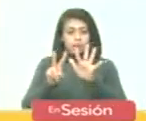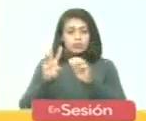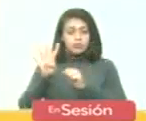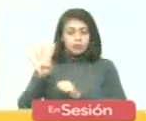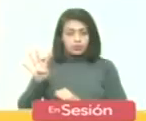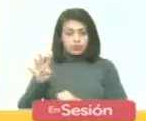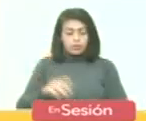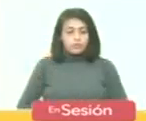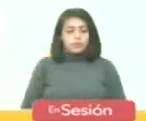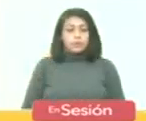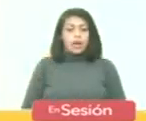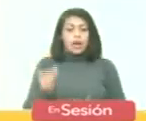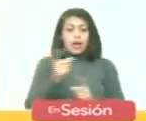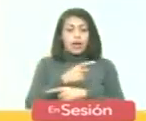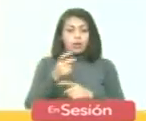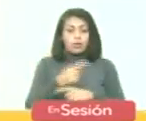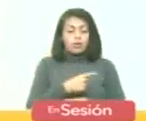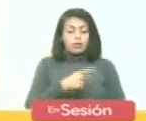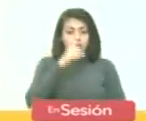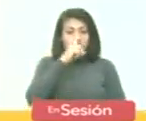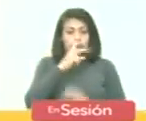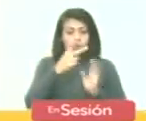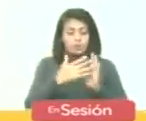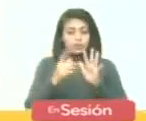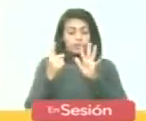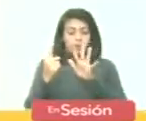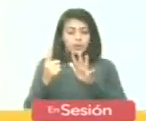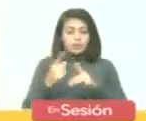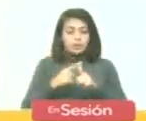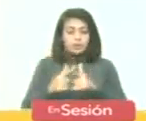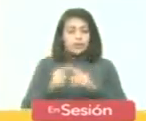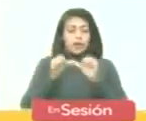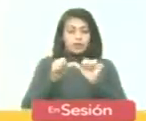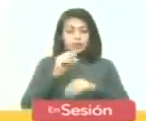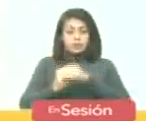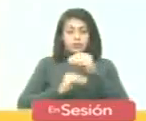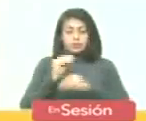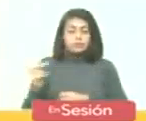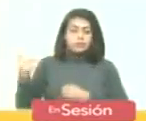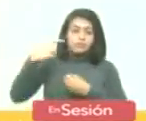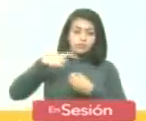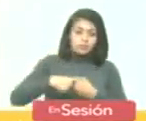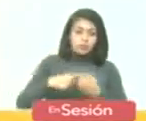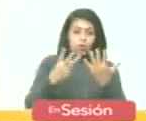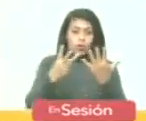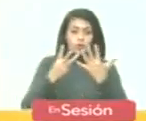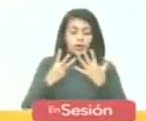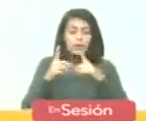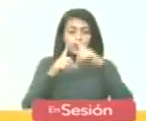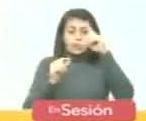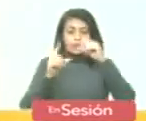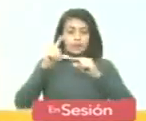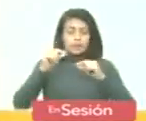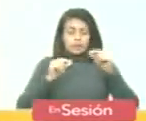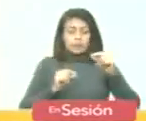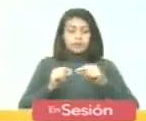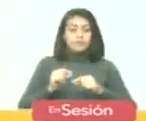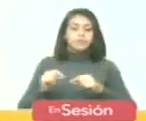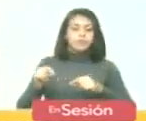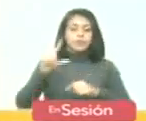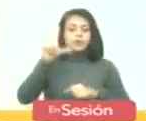4.754, en agosto del 2006, estableció justamente la incorporación de la octava estrella, que es la provincia